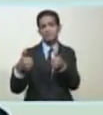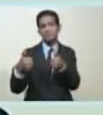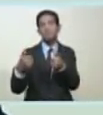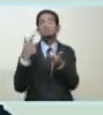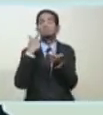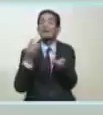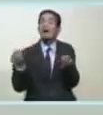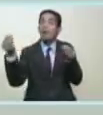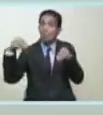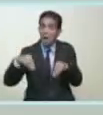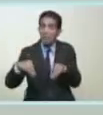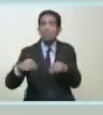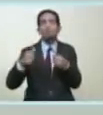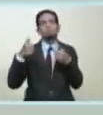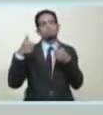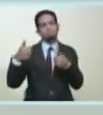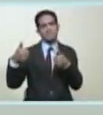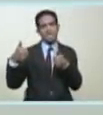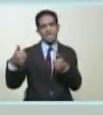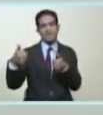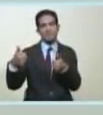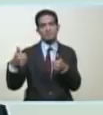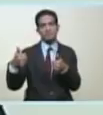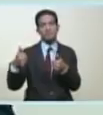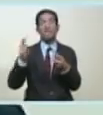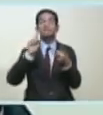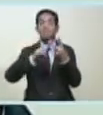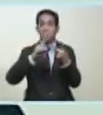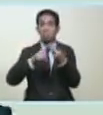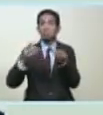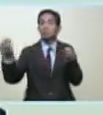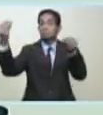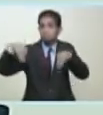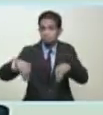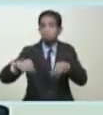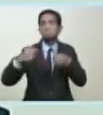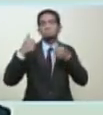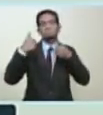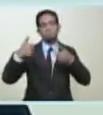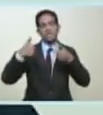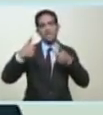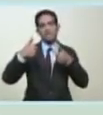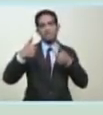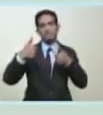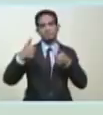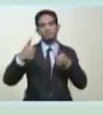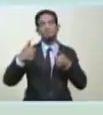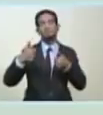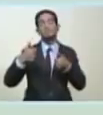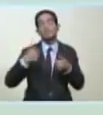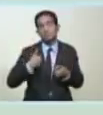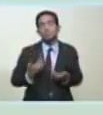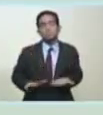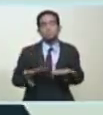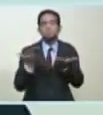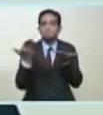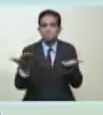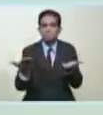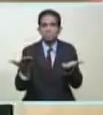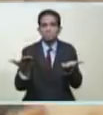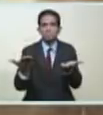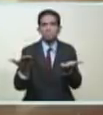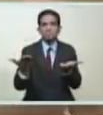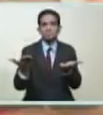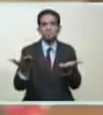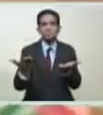preacuerdo de un tema? Bien. ¿Logramos un segundo? Bien. Les doy la oportunidad, pues. Una